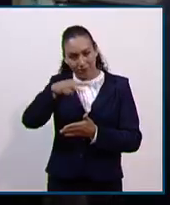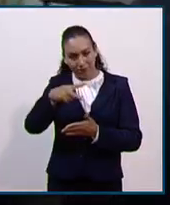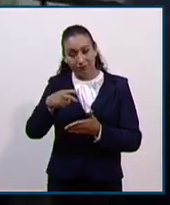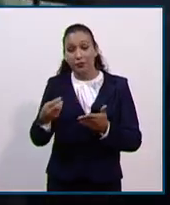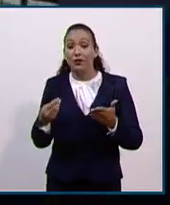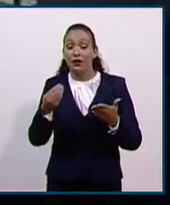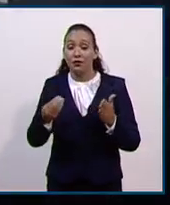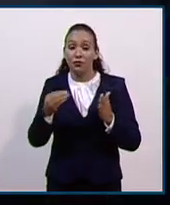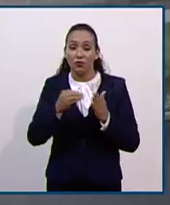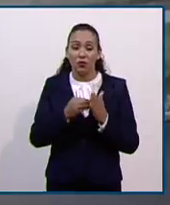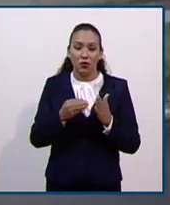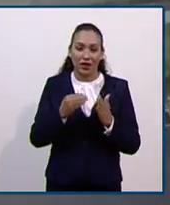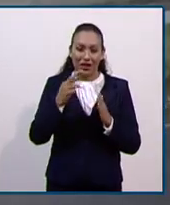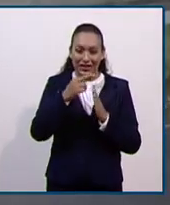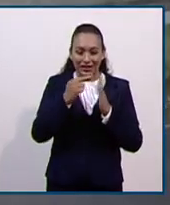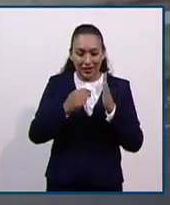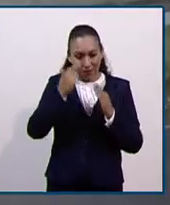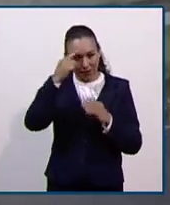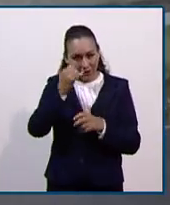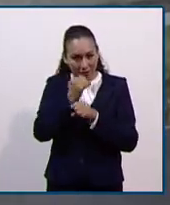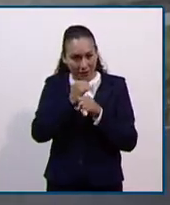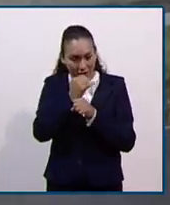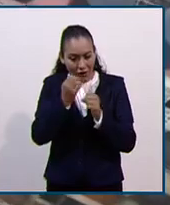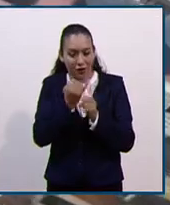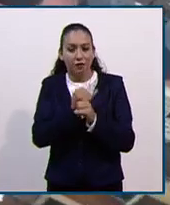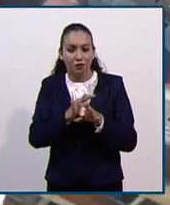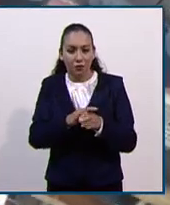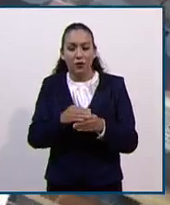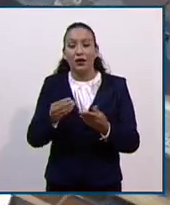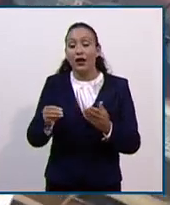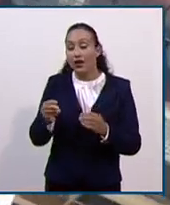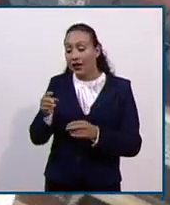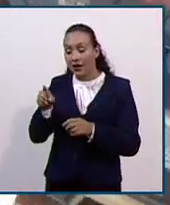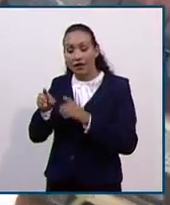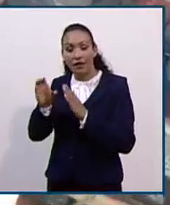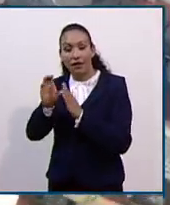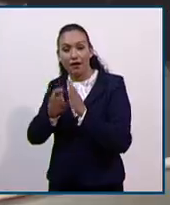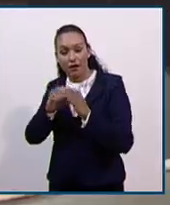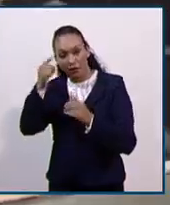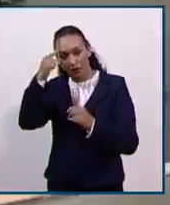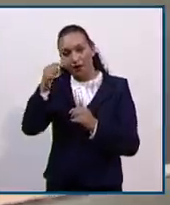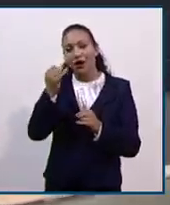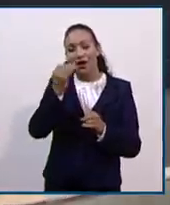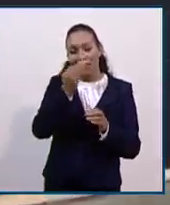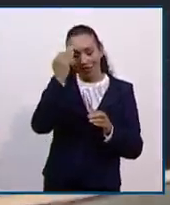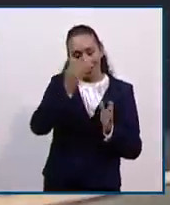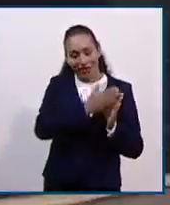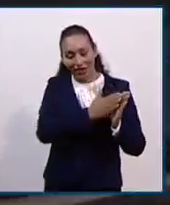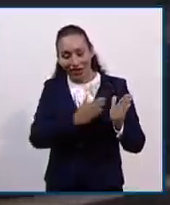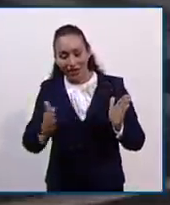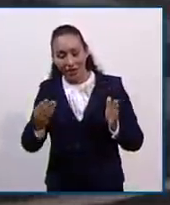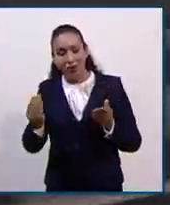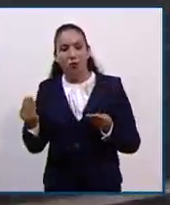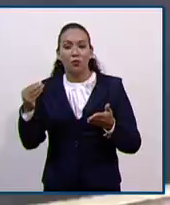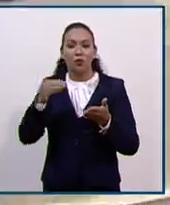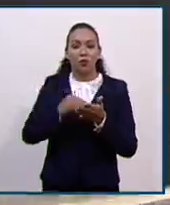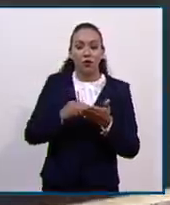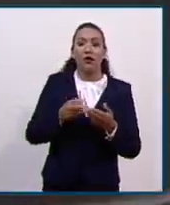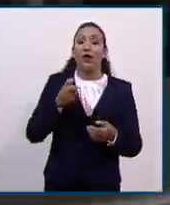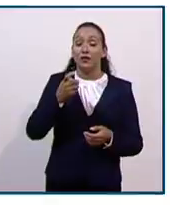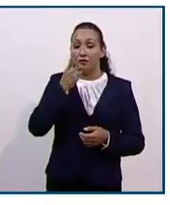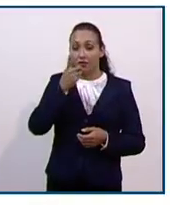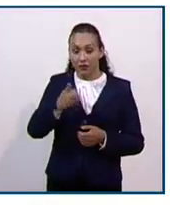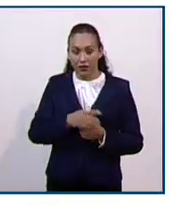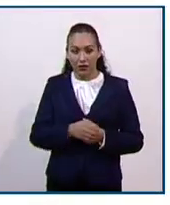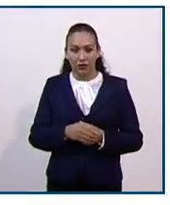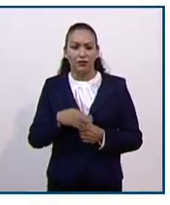política de gestión de datos y del aviso con el calendario de la primera fase de integración del inventario de datos, disposiciones que, argumentó,